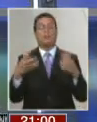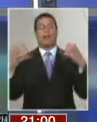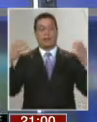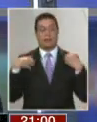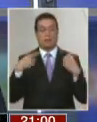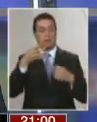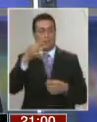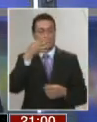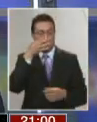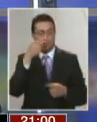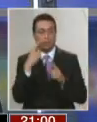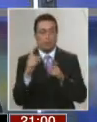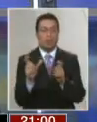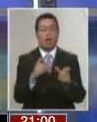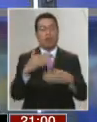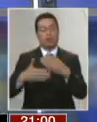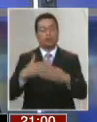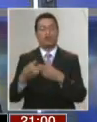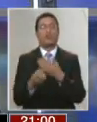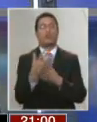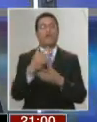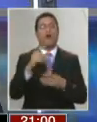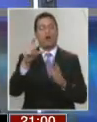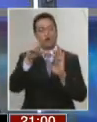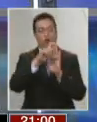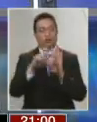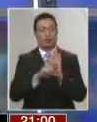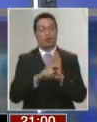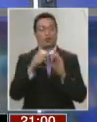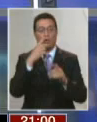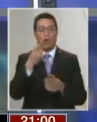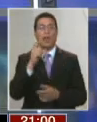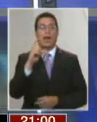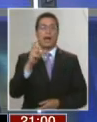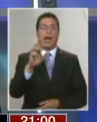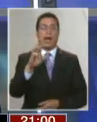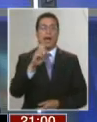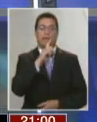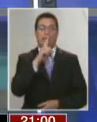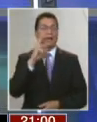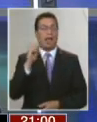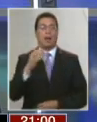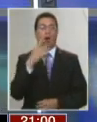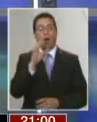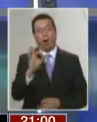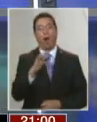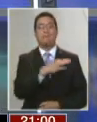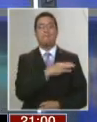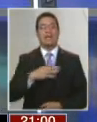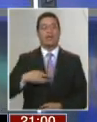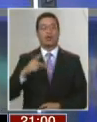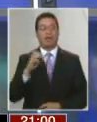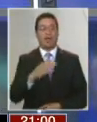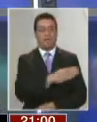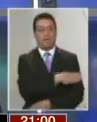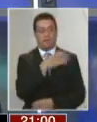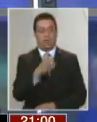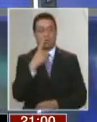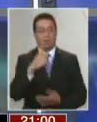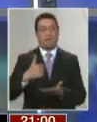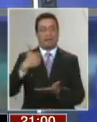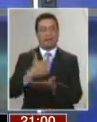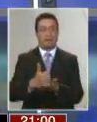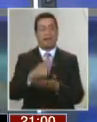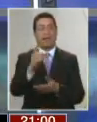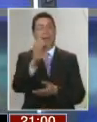observar el proceso de una nueva constitución una especie de garantes o de ministros de fe de que la participación ciudadana